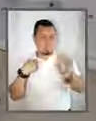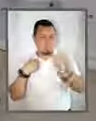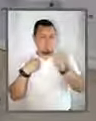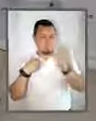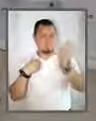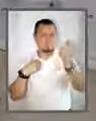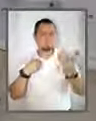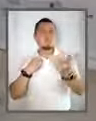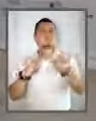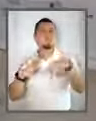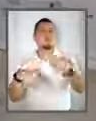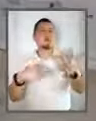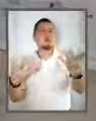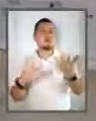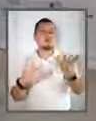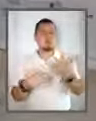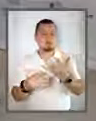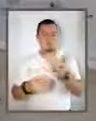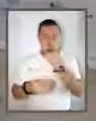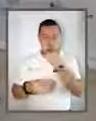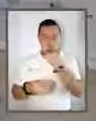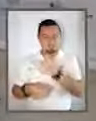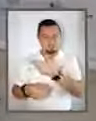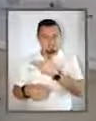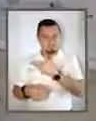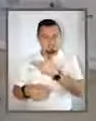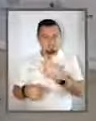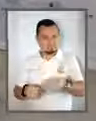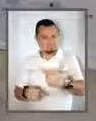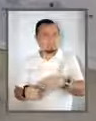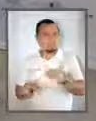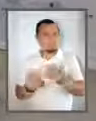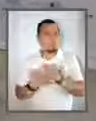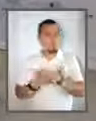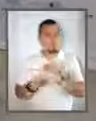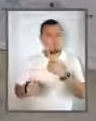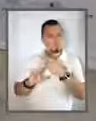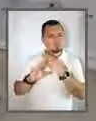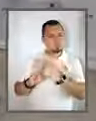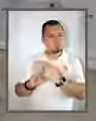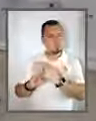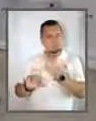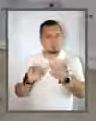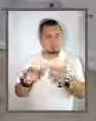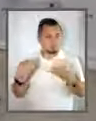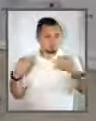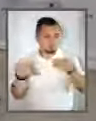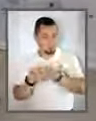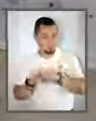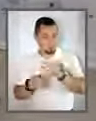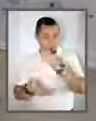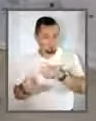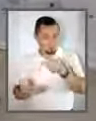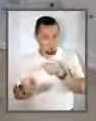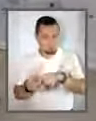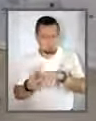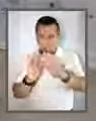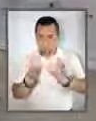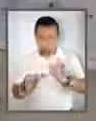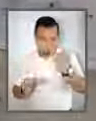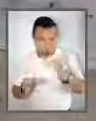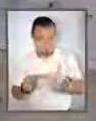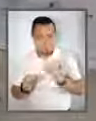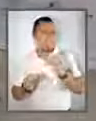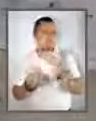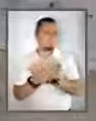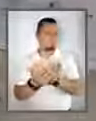se recomienda cuando se tiene la sospecha de coronavirus? Y señalar si se clausuraron estos lugares de forma total o